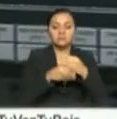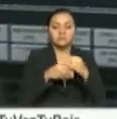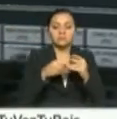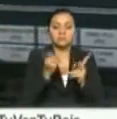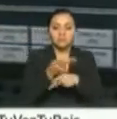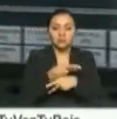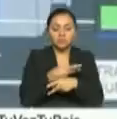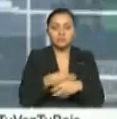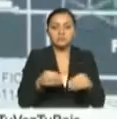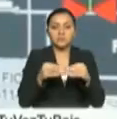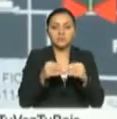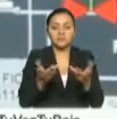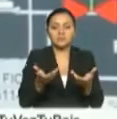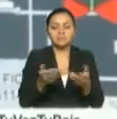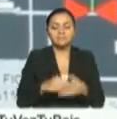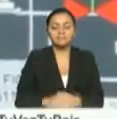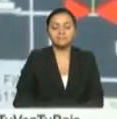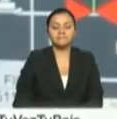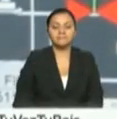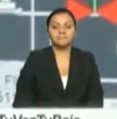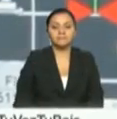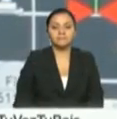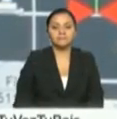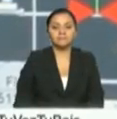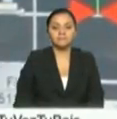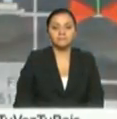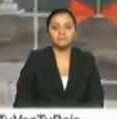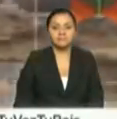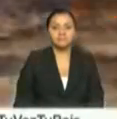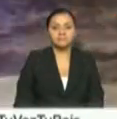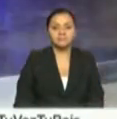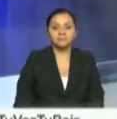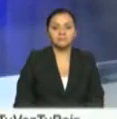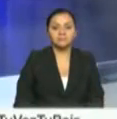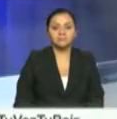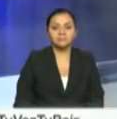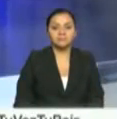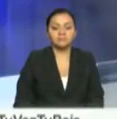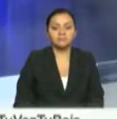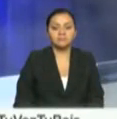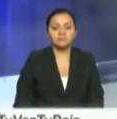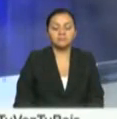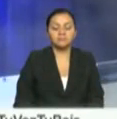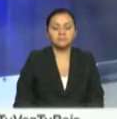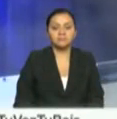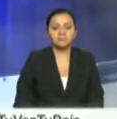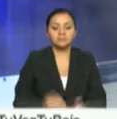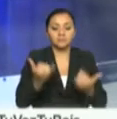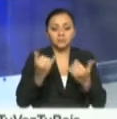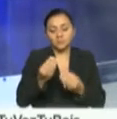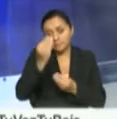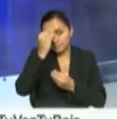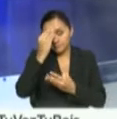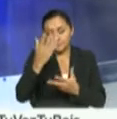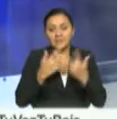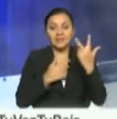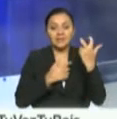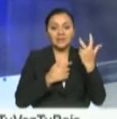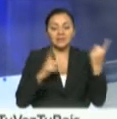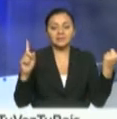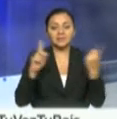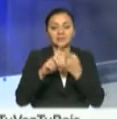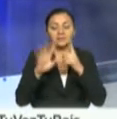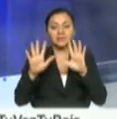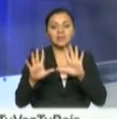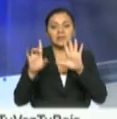inversiones. Carolina Díaz, Noticiero Ciudadano. Ahora le contamos que del 13 al